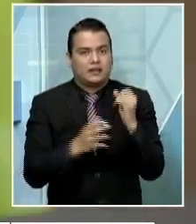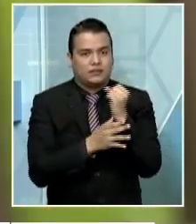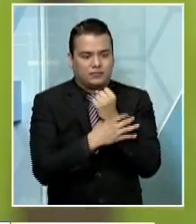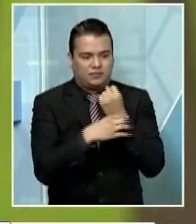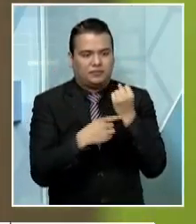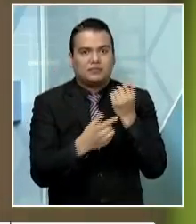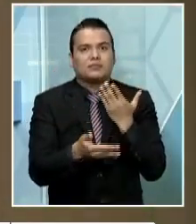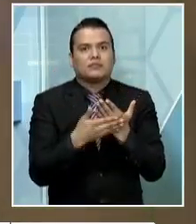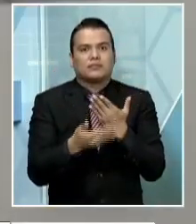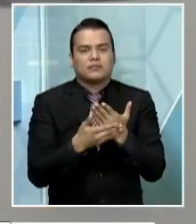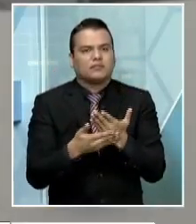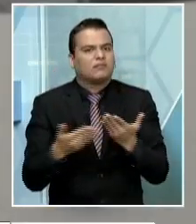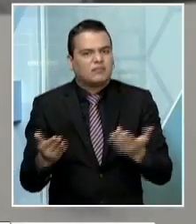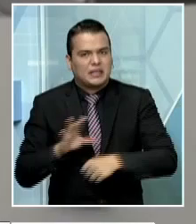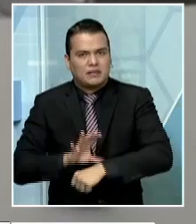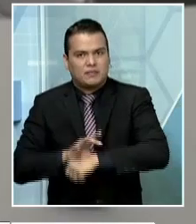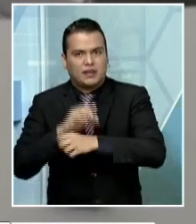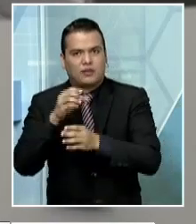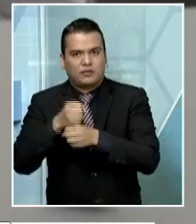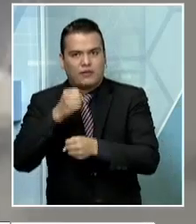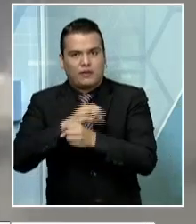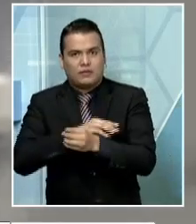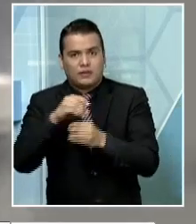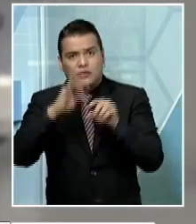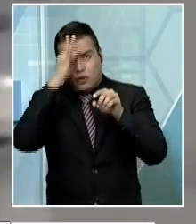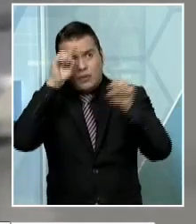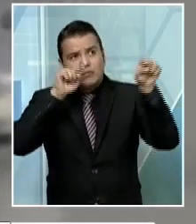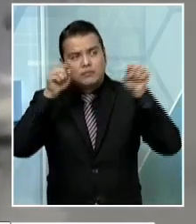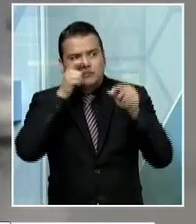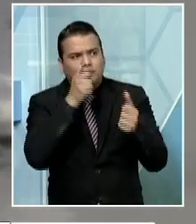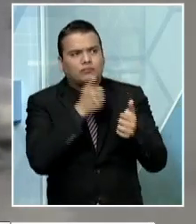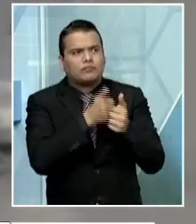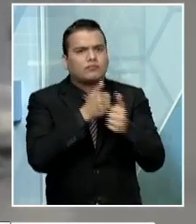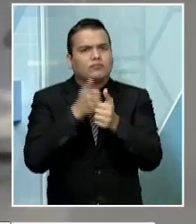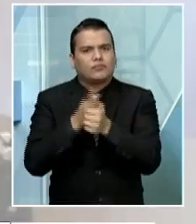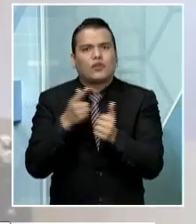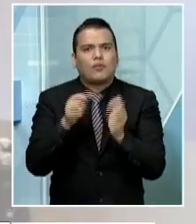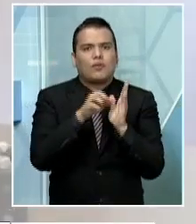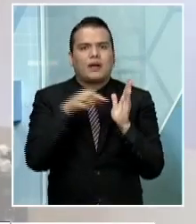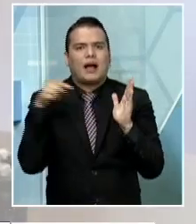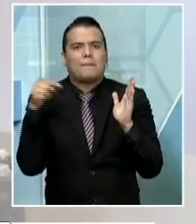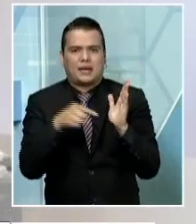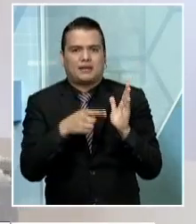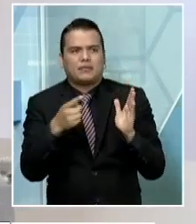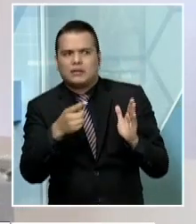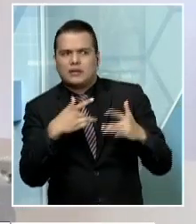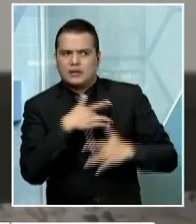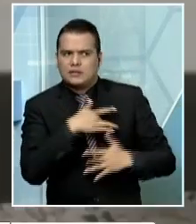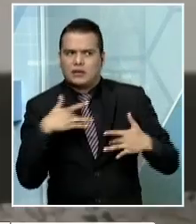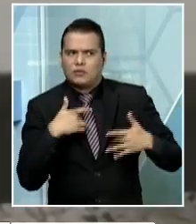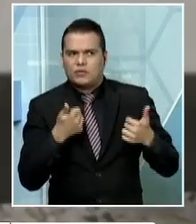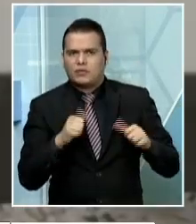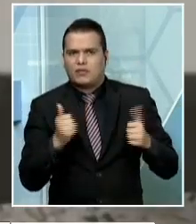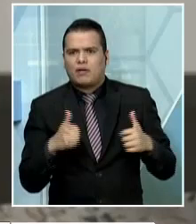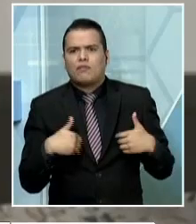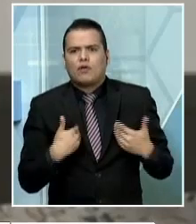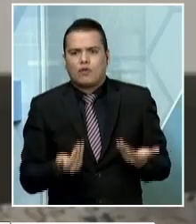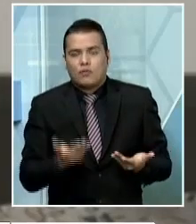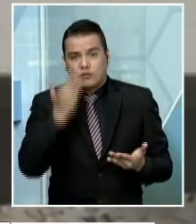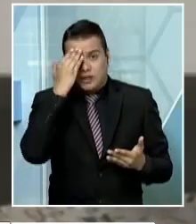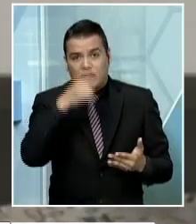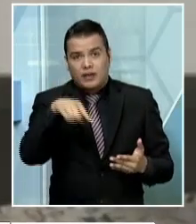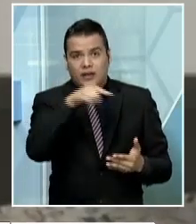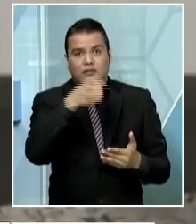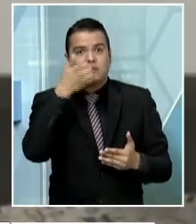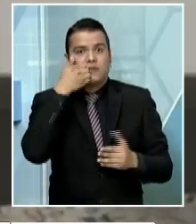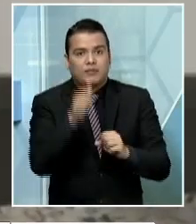el personal médico de los centros asistenciales en Palmira podrá hacer seguimiento a través de una plataforma al estado de salud de las personas que fueron diagnosticadas con el